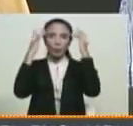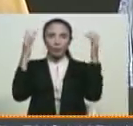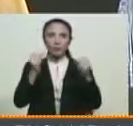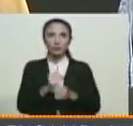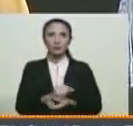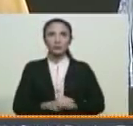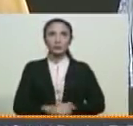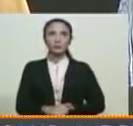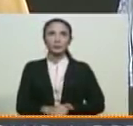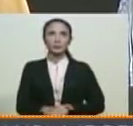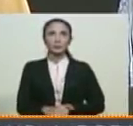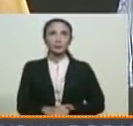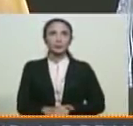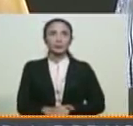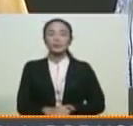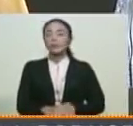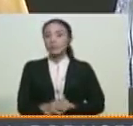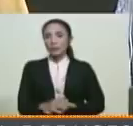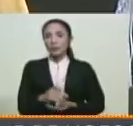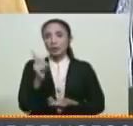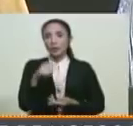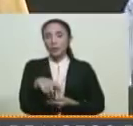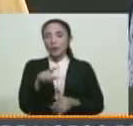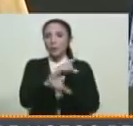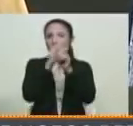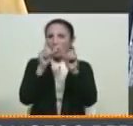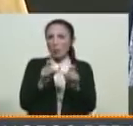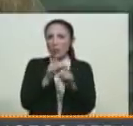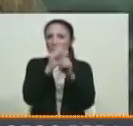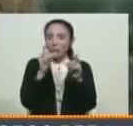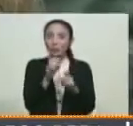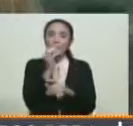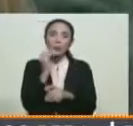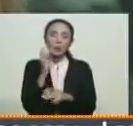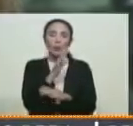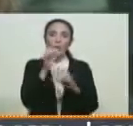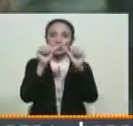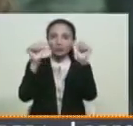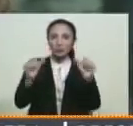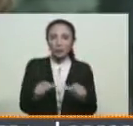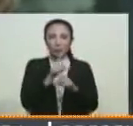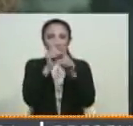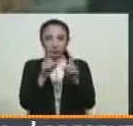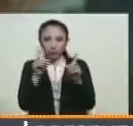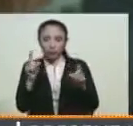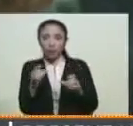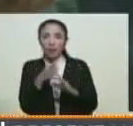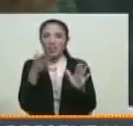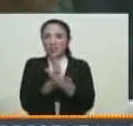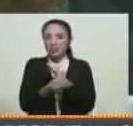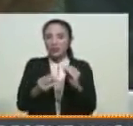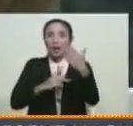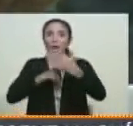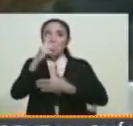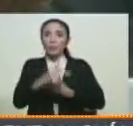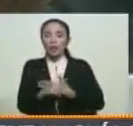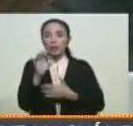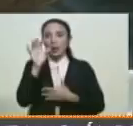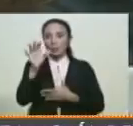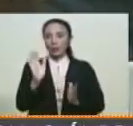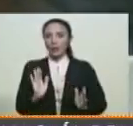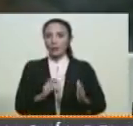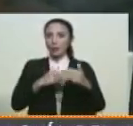Por aquí podemos consultar mil cosas en la vida política del país. El plan de la patria en acciones